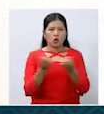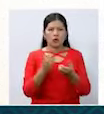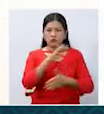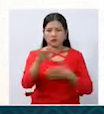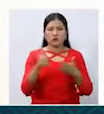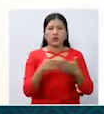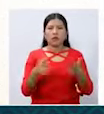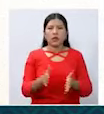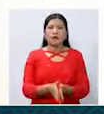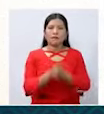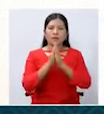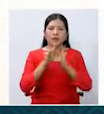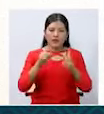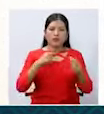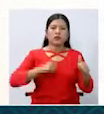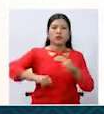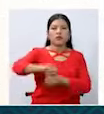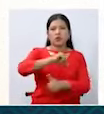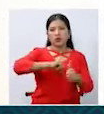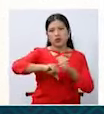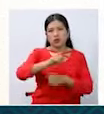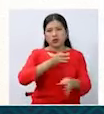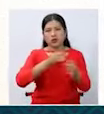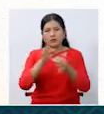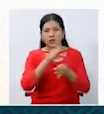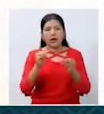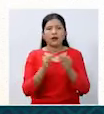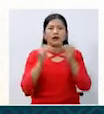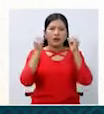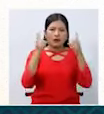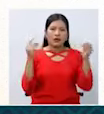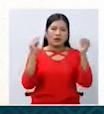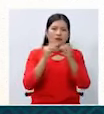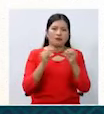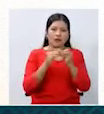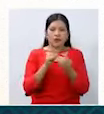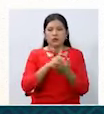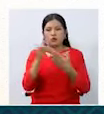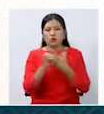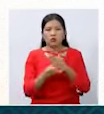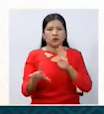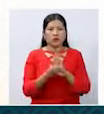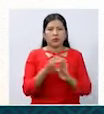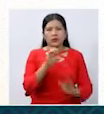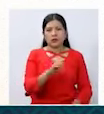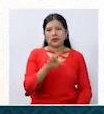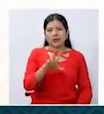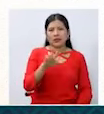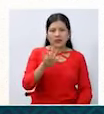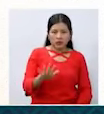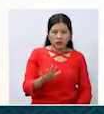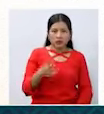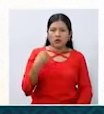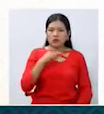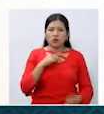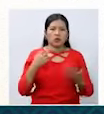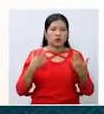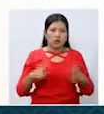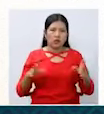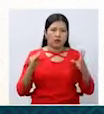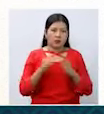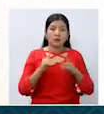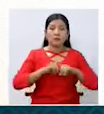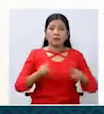pedido socializar y conocer más al respecto del proyecto de ley 035, la hemos tenido. Lastimosamente van a